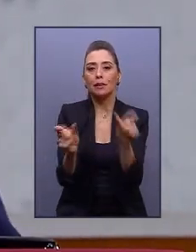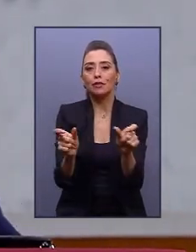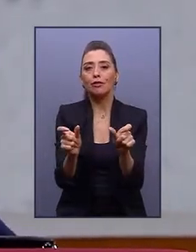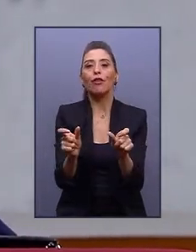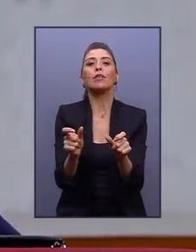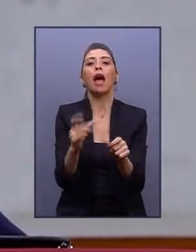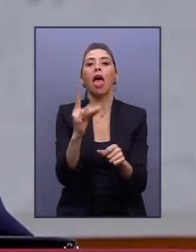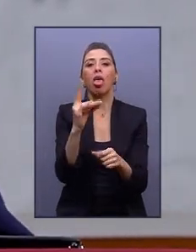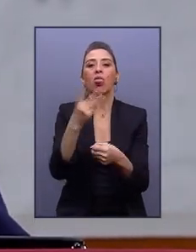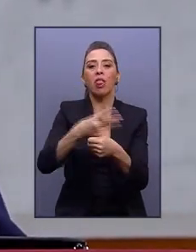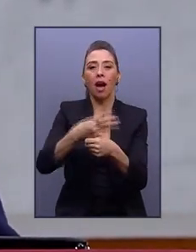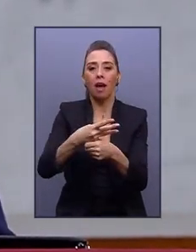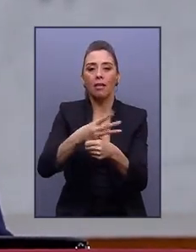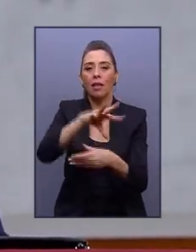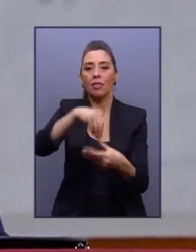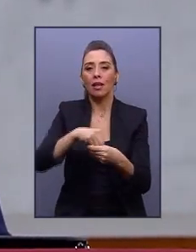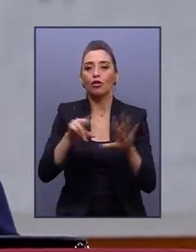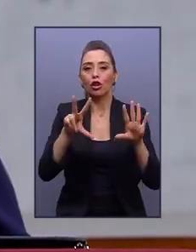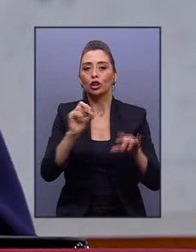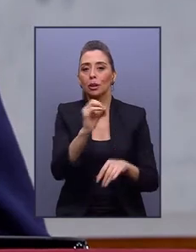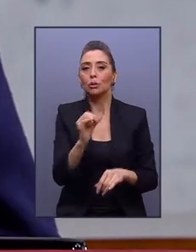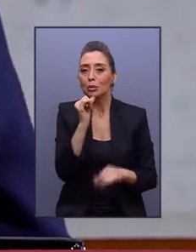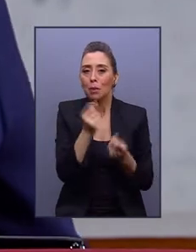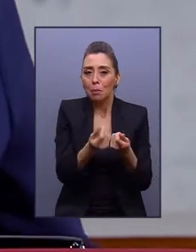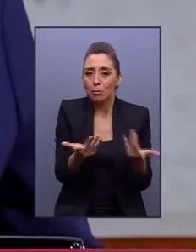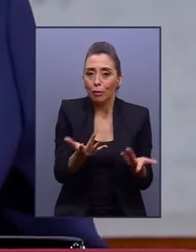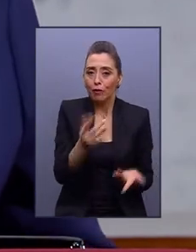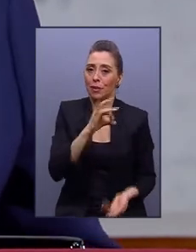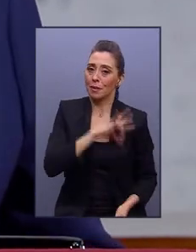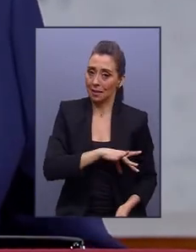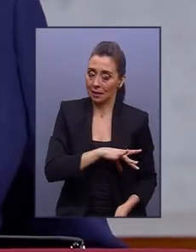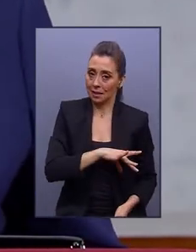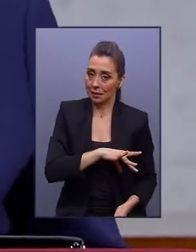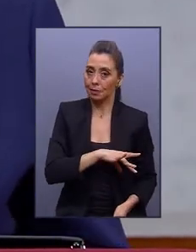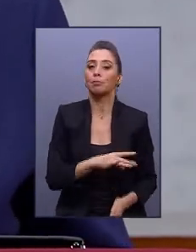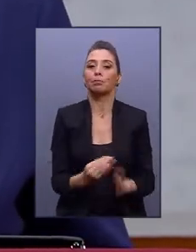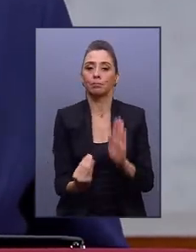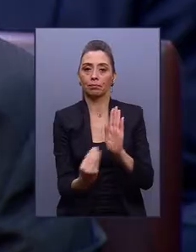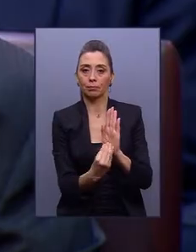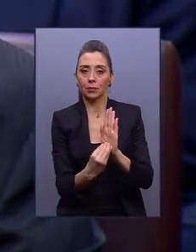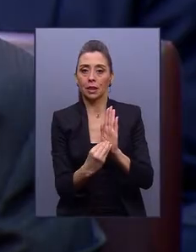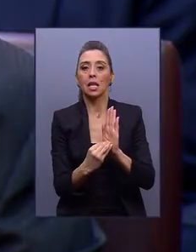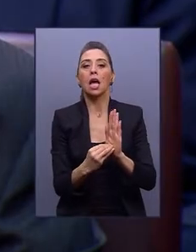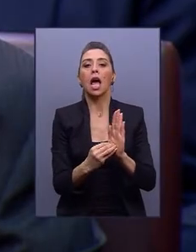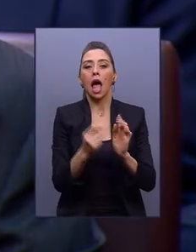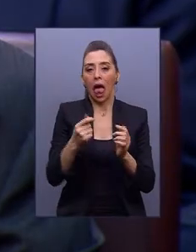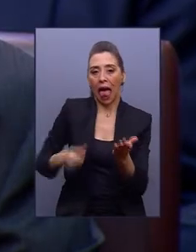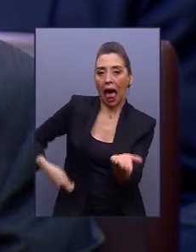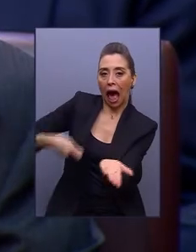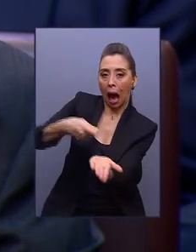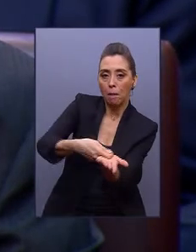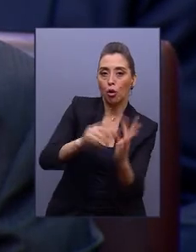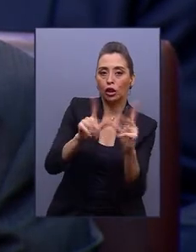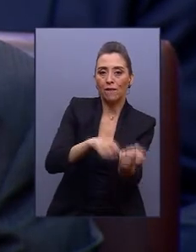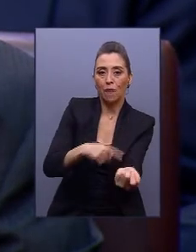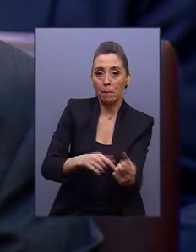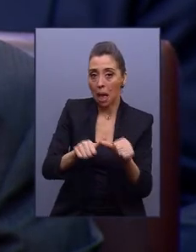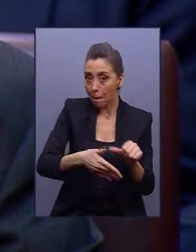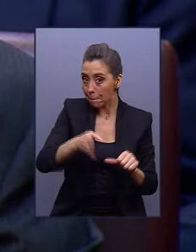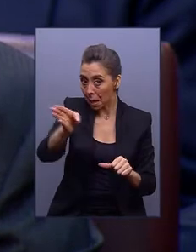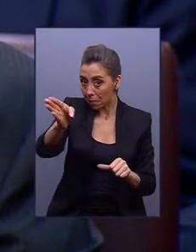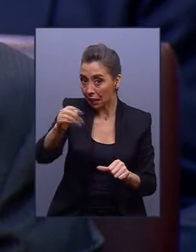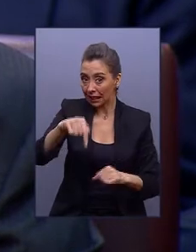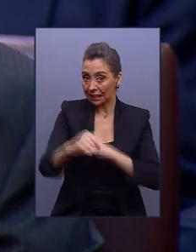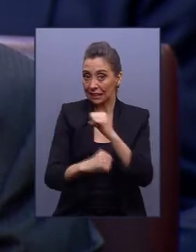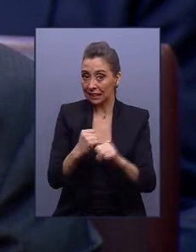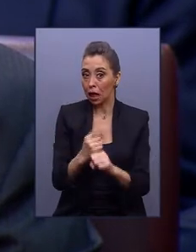que pertenecen al 80% más vulnerable del país. Por ello, instauramos el aporte familiar permanente, que este año benefició